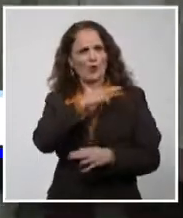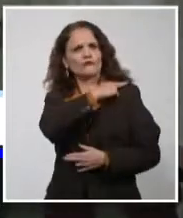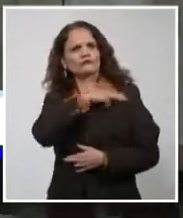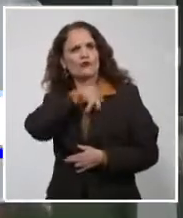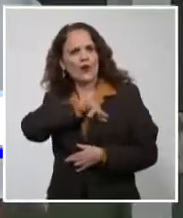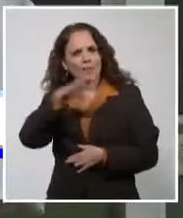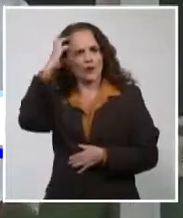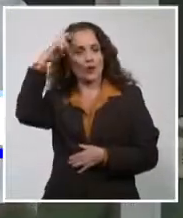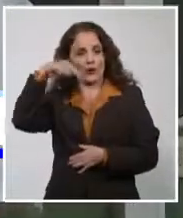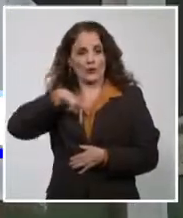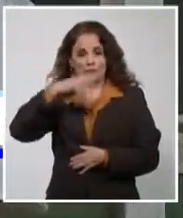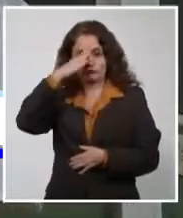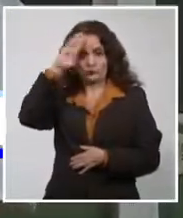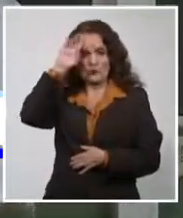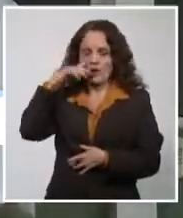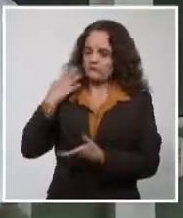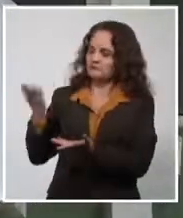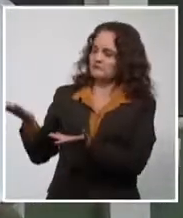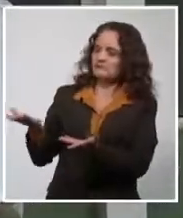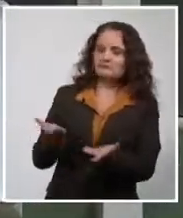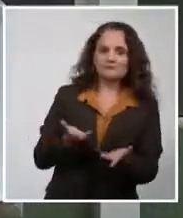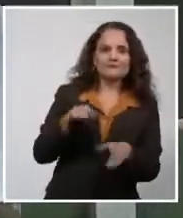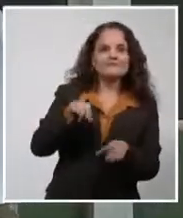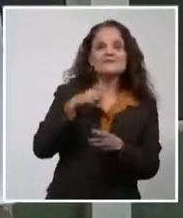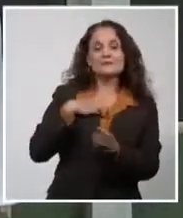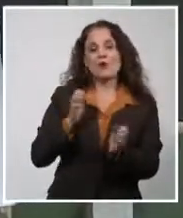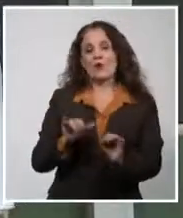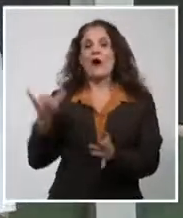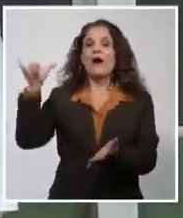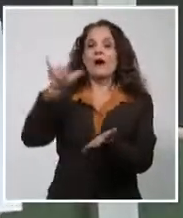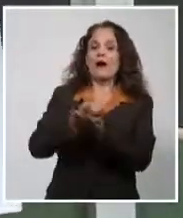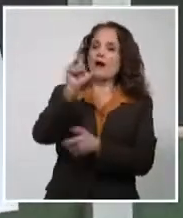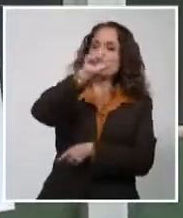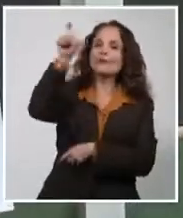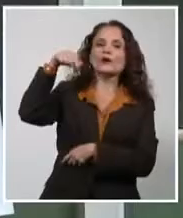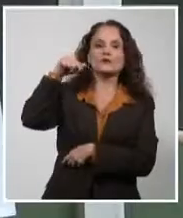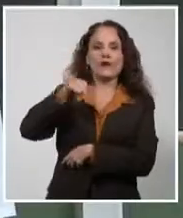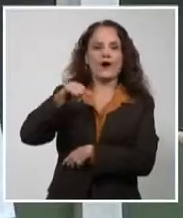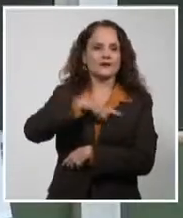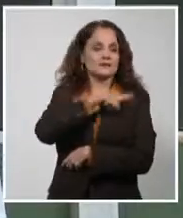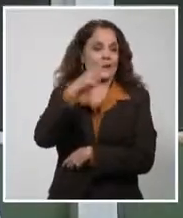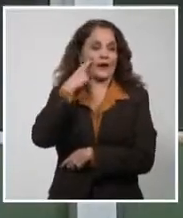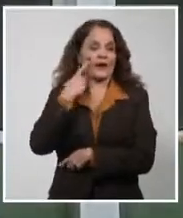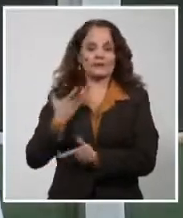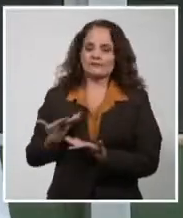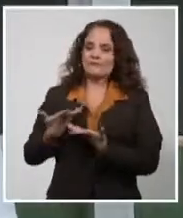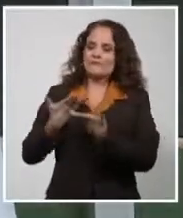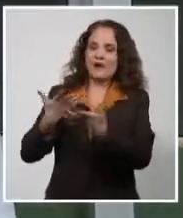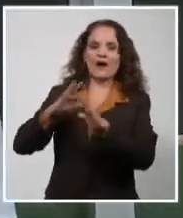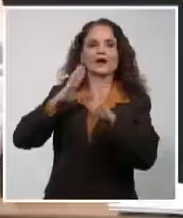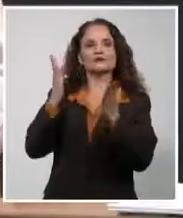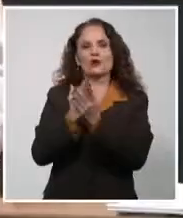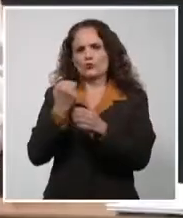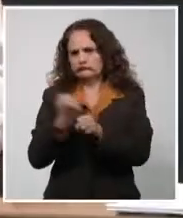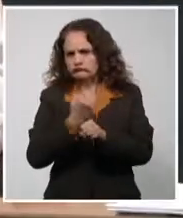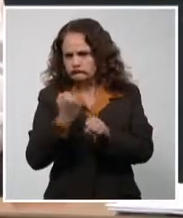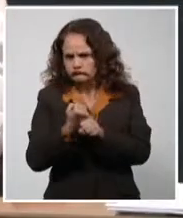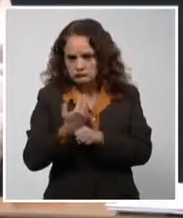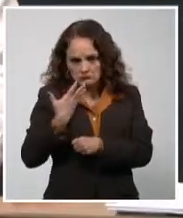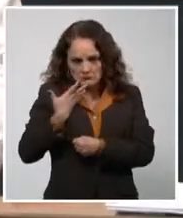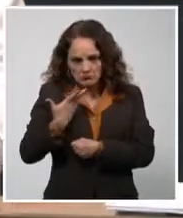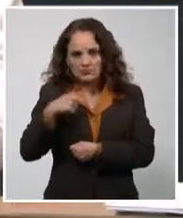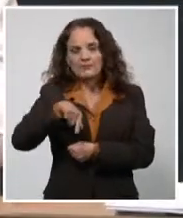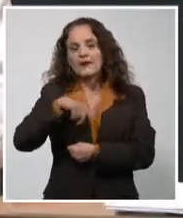Aeropuerto Internacional José Martí por su labor generosa que pone en alto la vocación humanista de la Revolución Cubana.